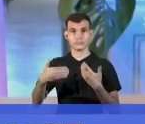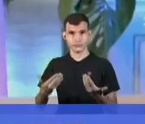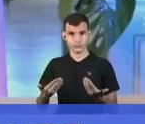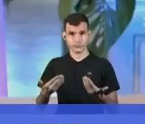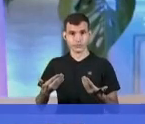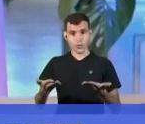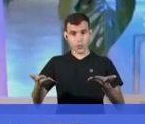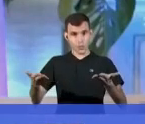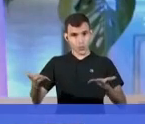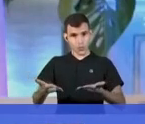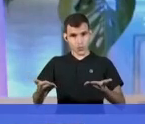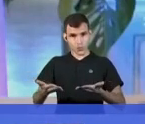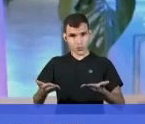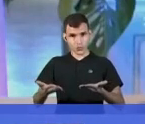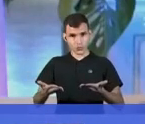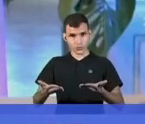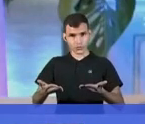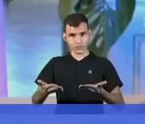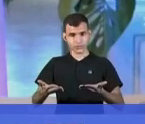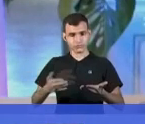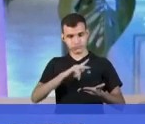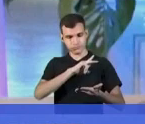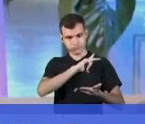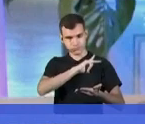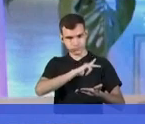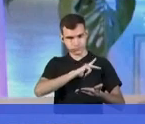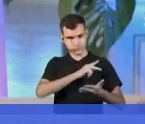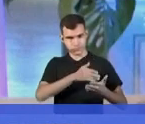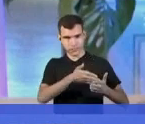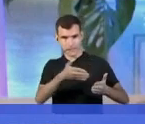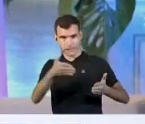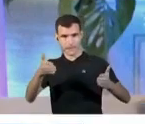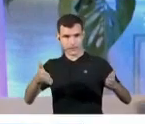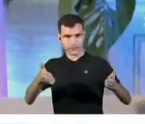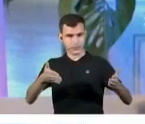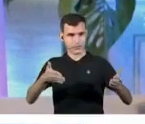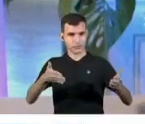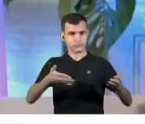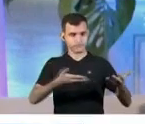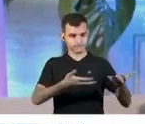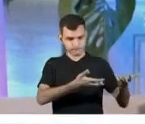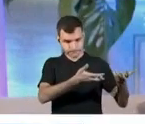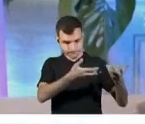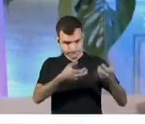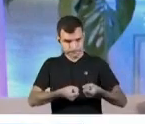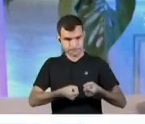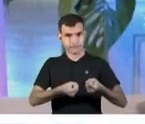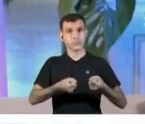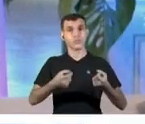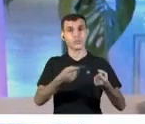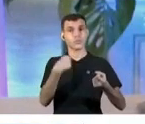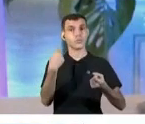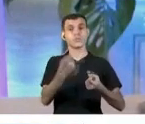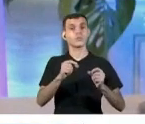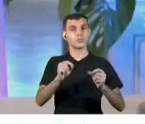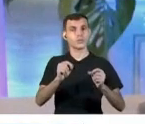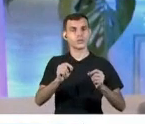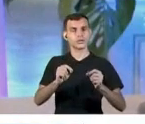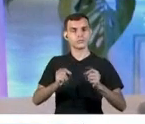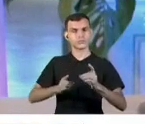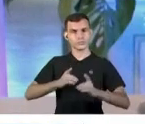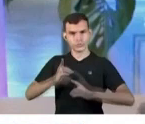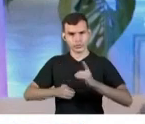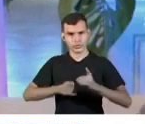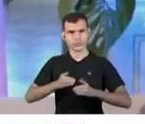asumimos hoy, vamos a desarrollar una agenda dinámica, una agenda proactiva, y en ese